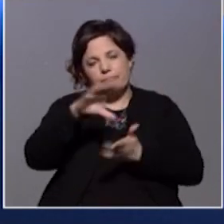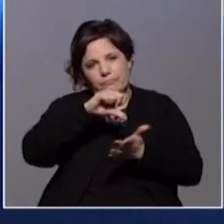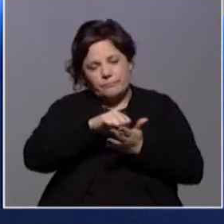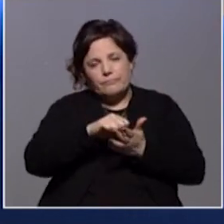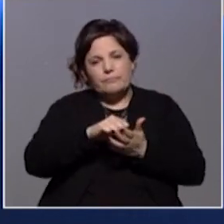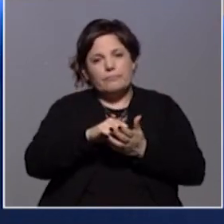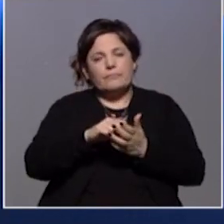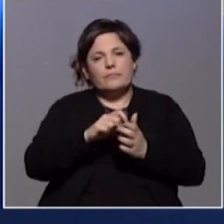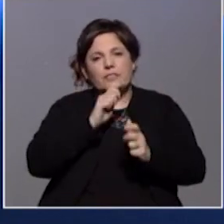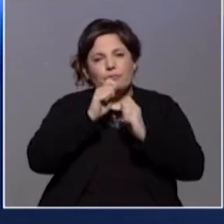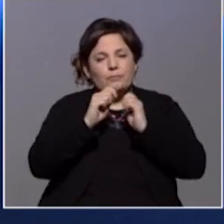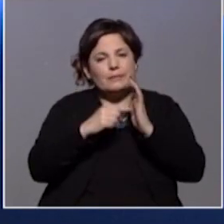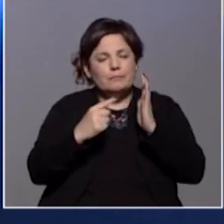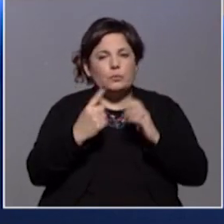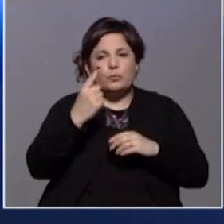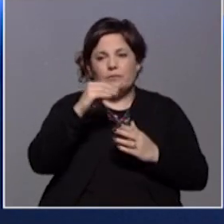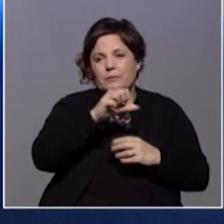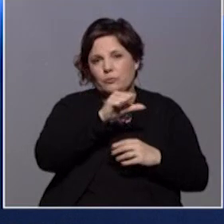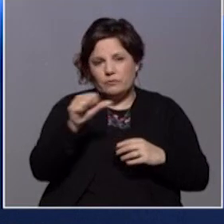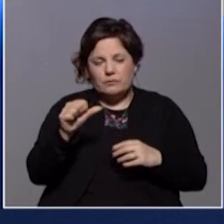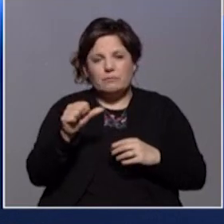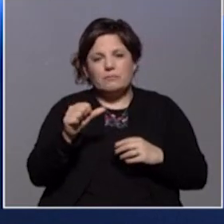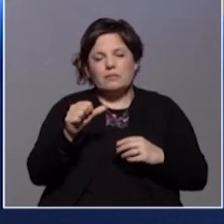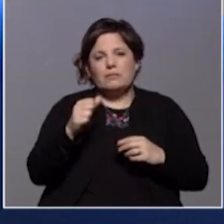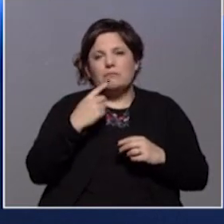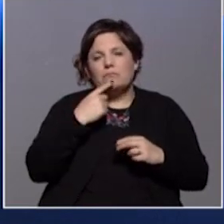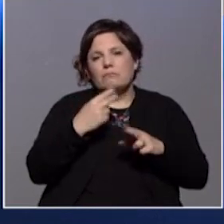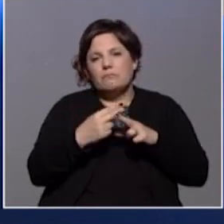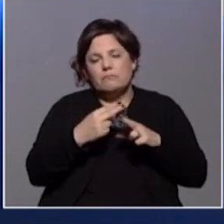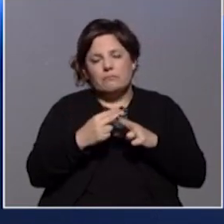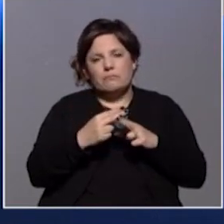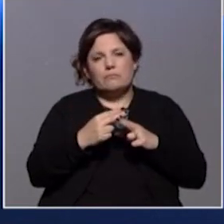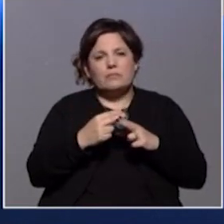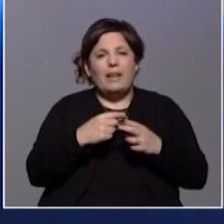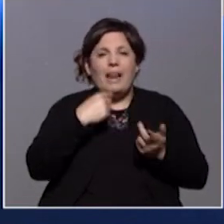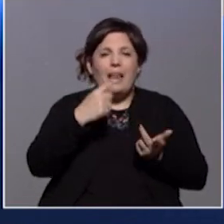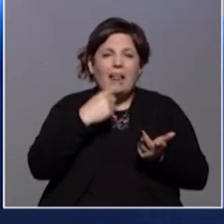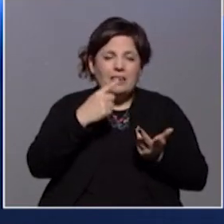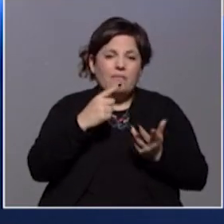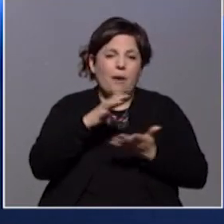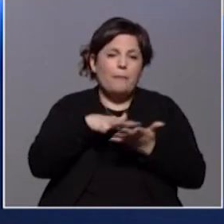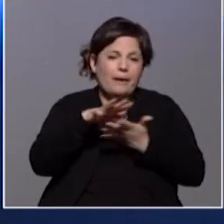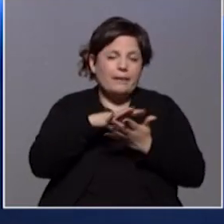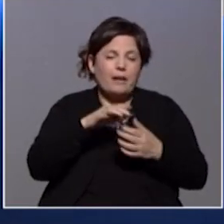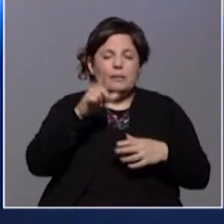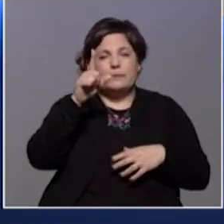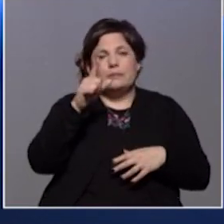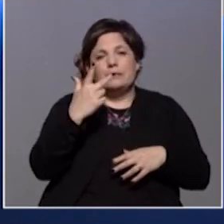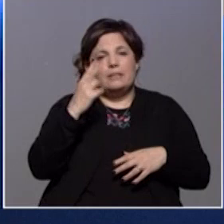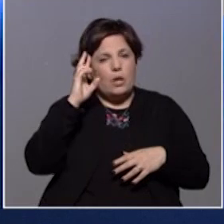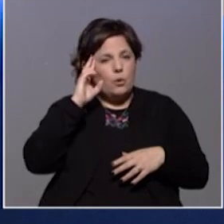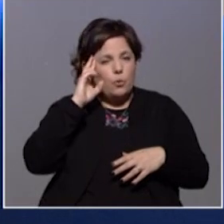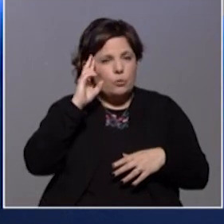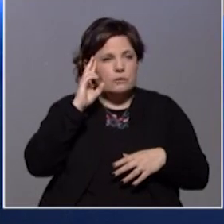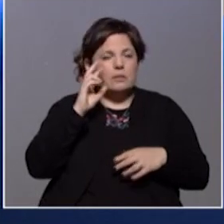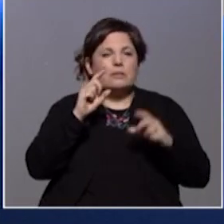través de Informe Capital pone una vez por semana en pantalla este ciclo que hemos dado en llamar Narrativas Barriales, que hoy nos llevará por el barrio de Tres Cruces.